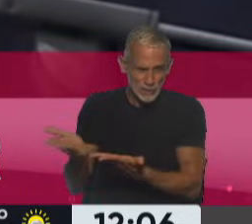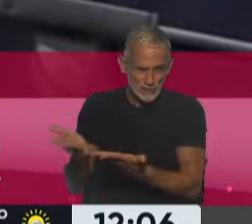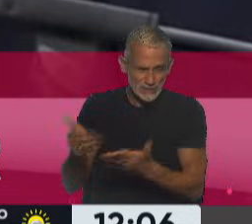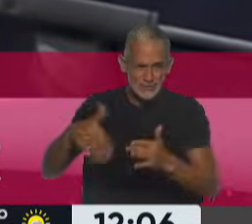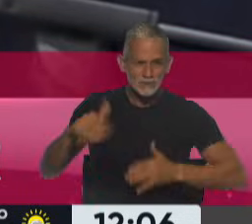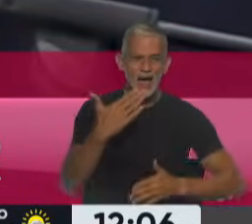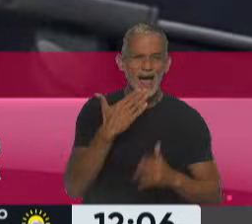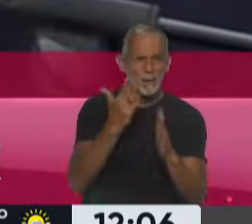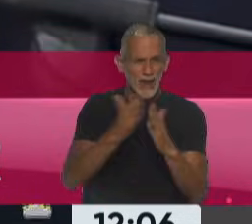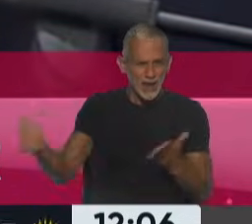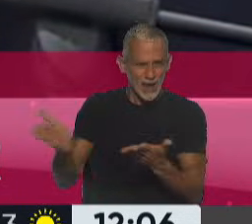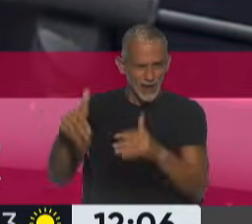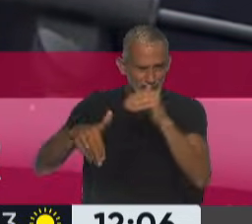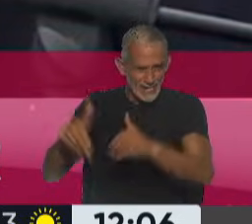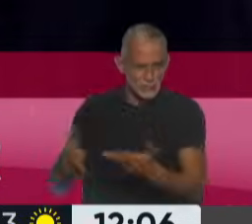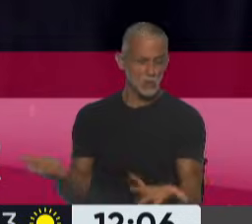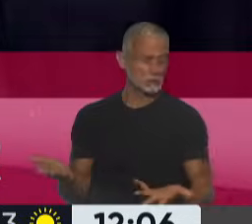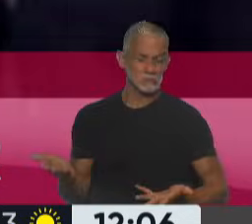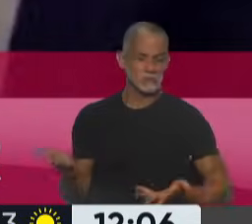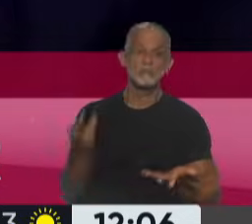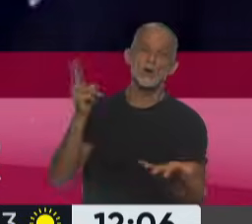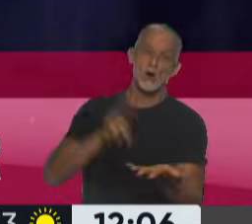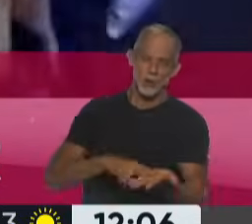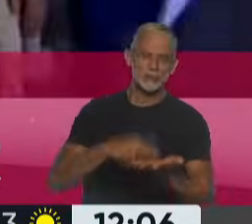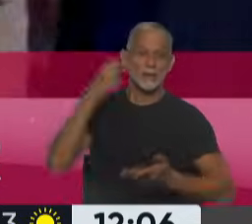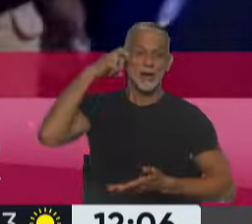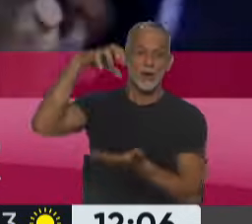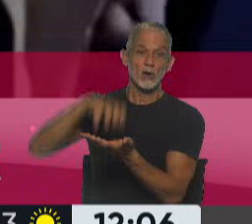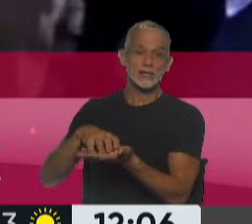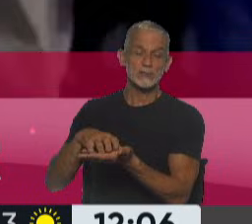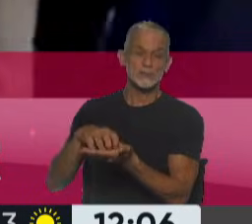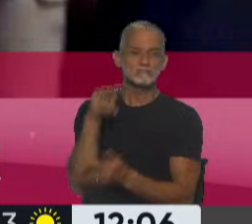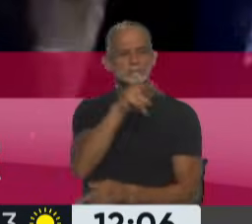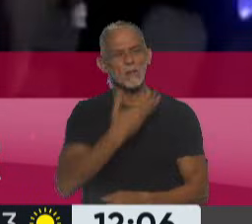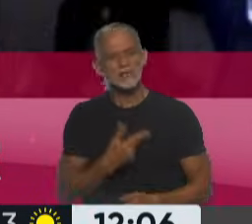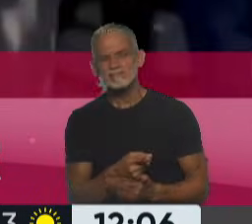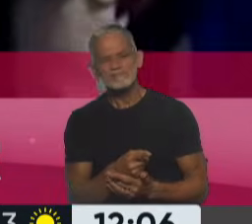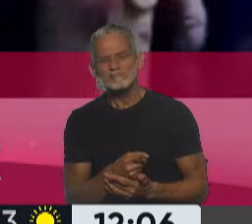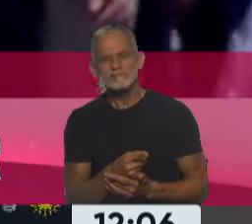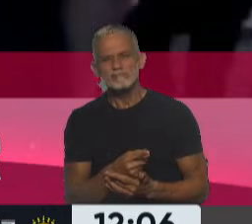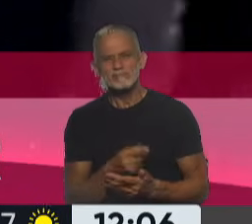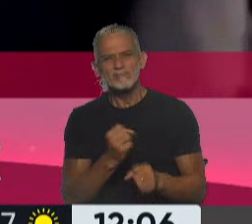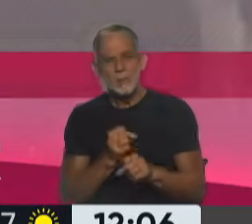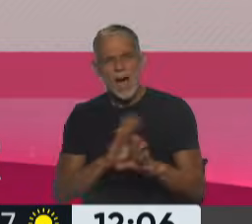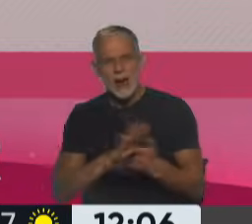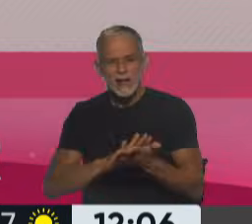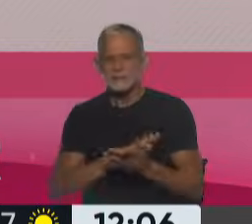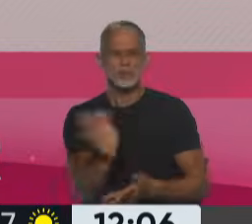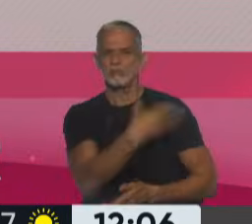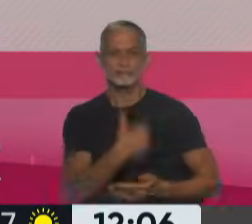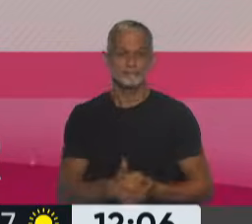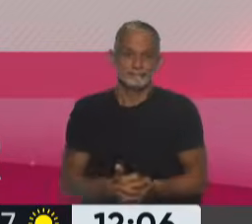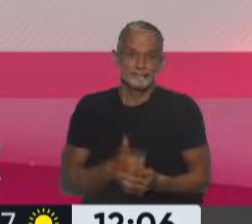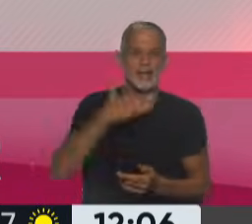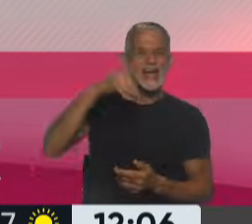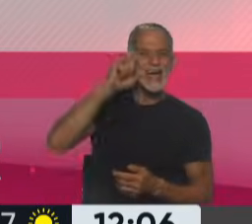presidentes convocadas para abril, pero nuevamente el Congreso de Perú destituye a un presidente, en este caso José Gerí.